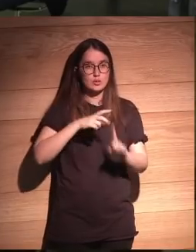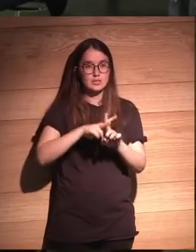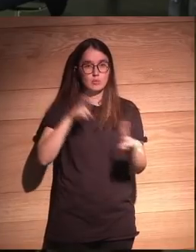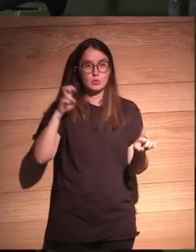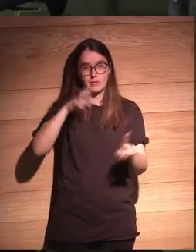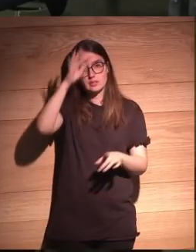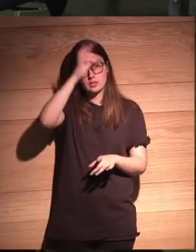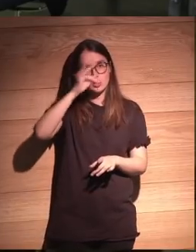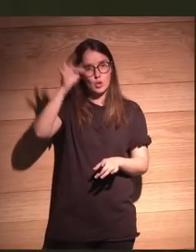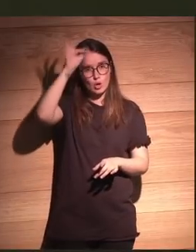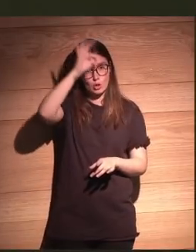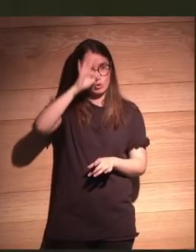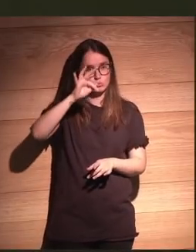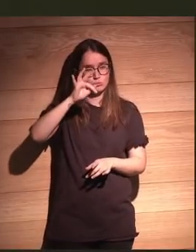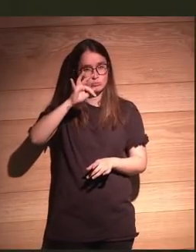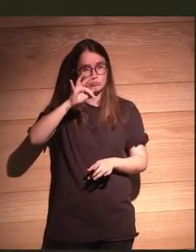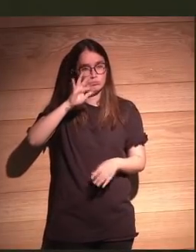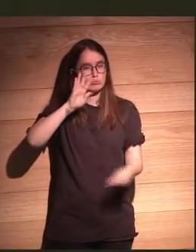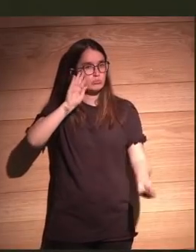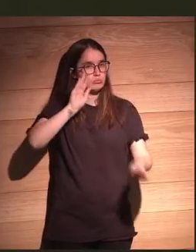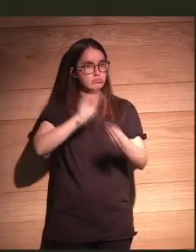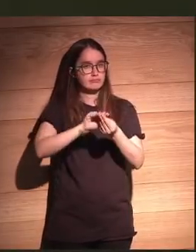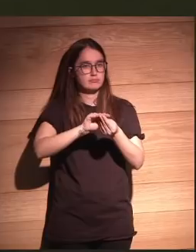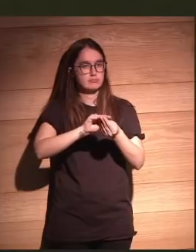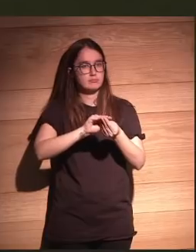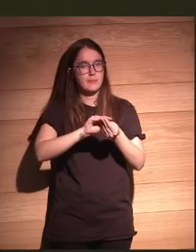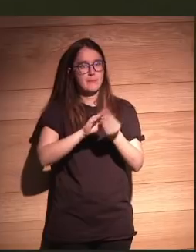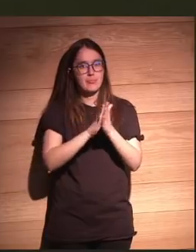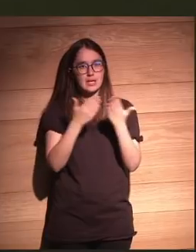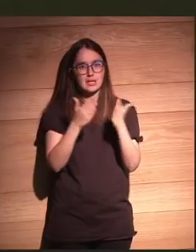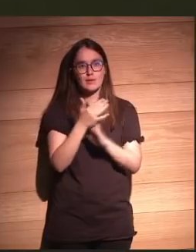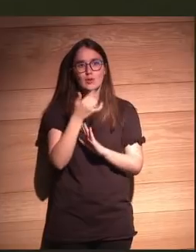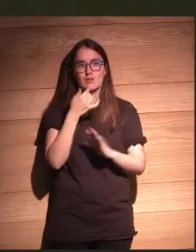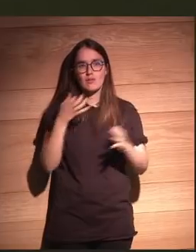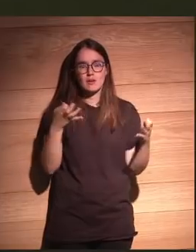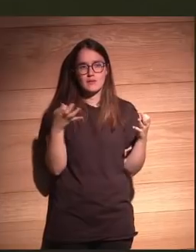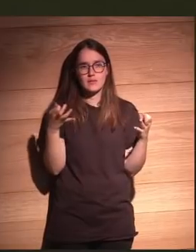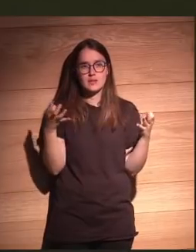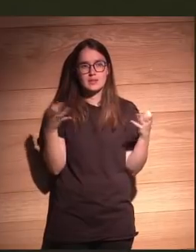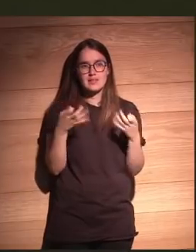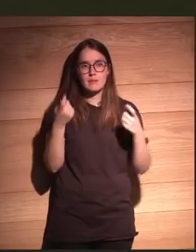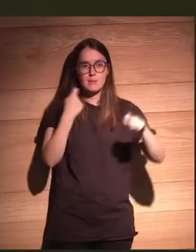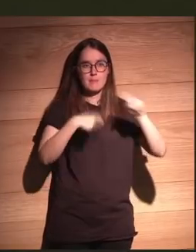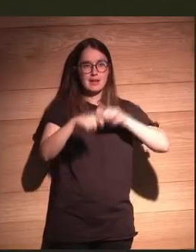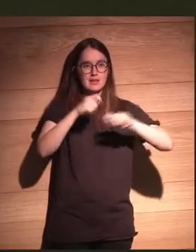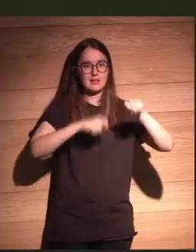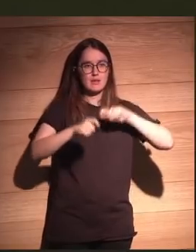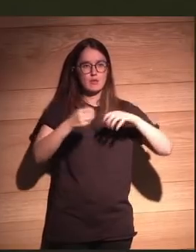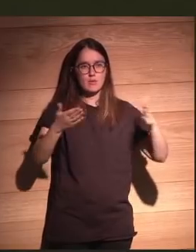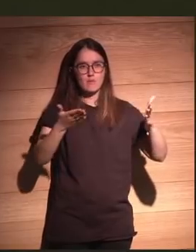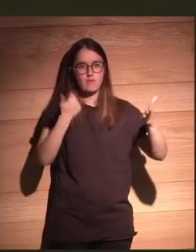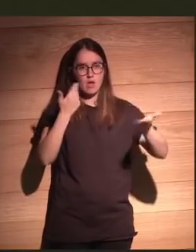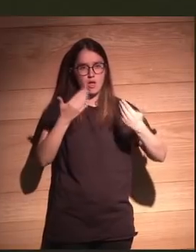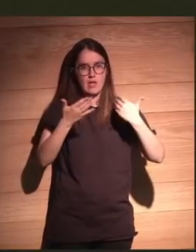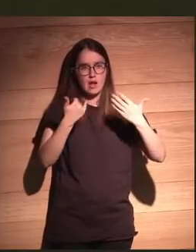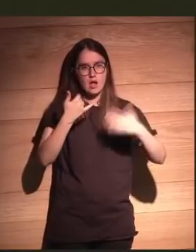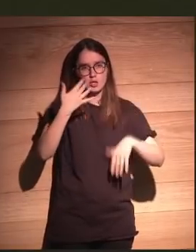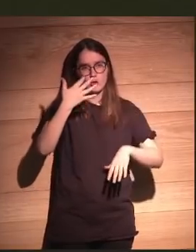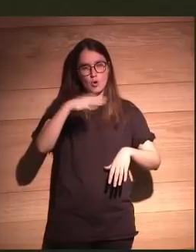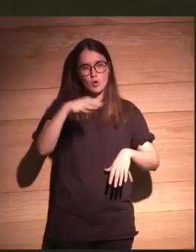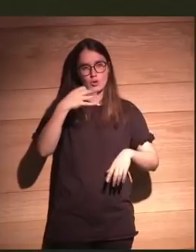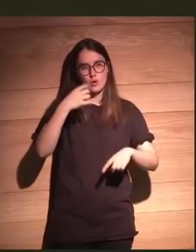vista teórico, estoy pues completamente de acuerdo. El libro lo que dice es: hay que desmercantilizar la vivienda. Es lo único, o de